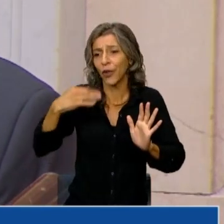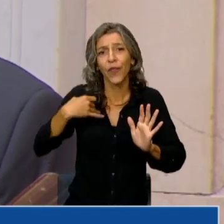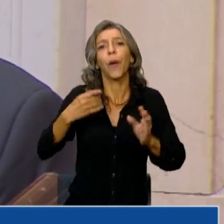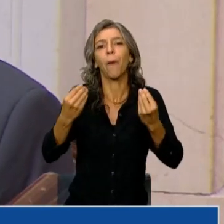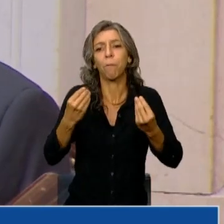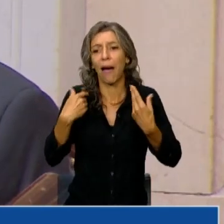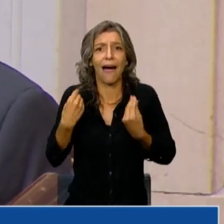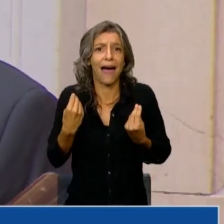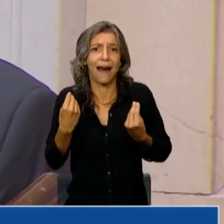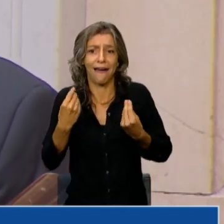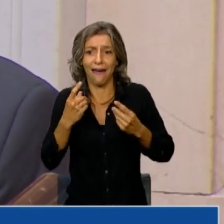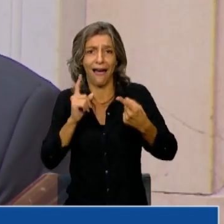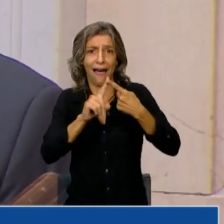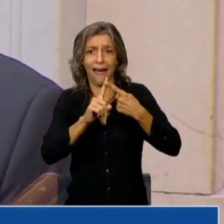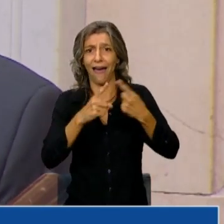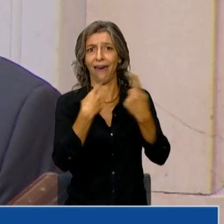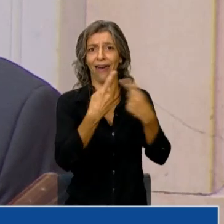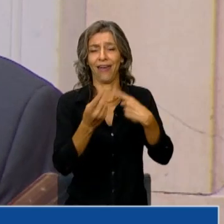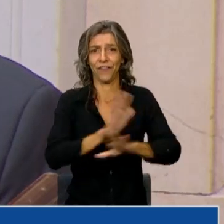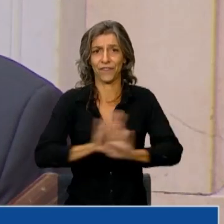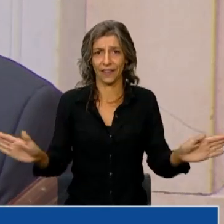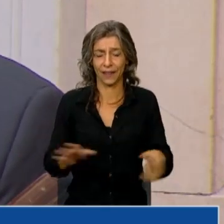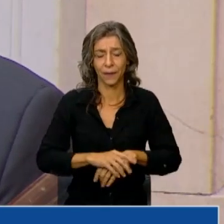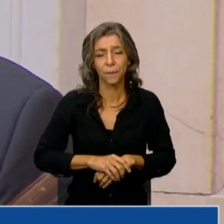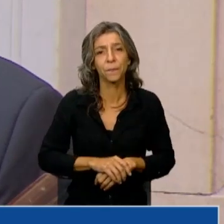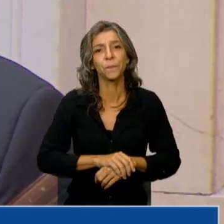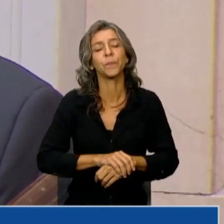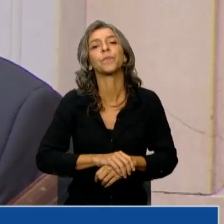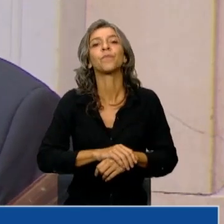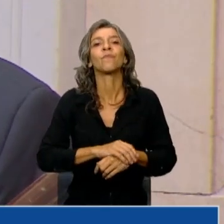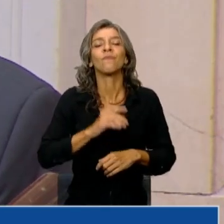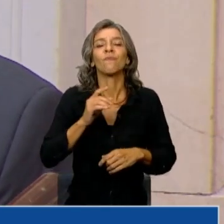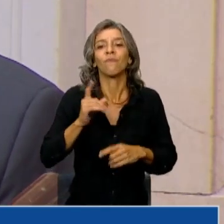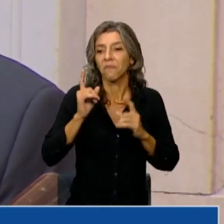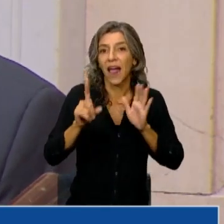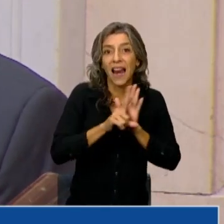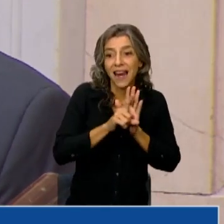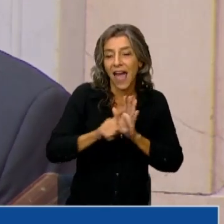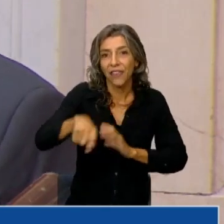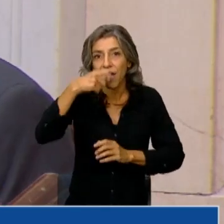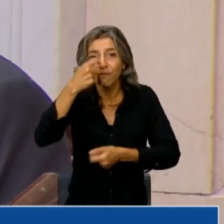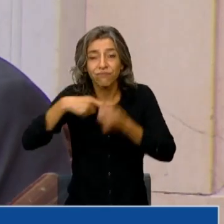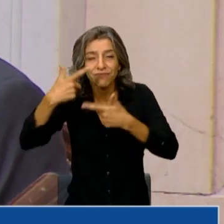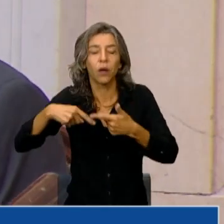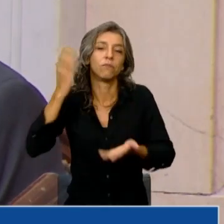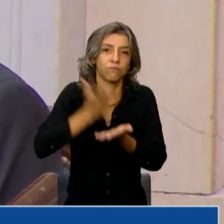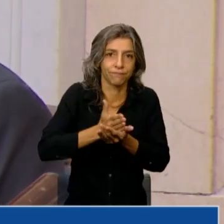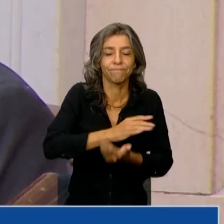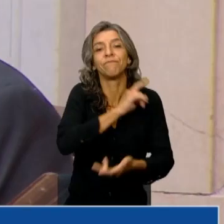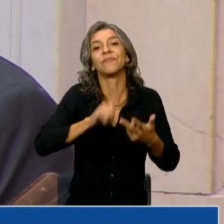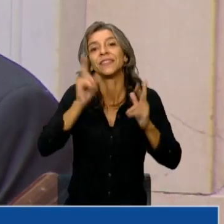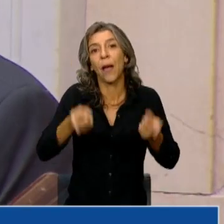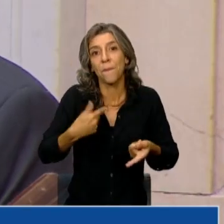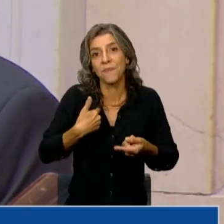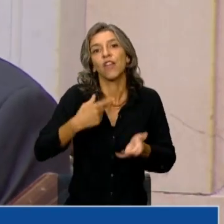deja abandonada la ciudad de Rosario. Número 2, adherir a la ley de narcomenudeo. Número 3, reformar el Código Procesal Penal para